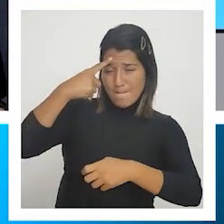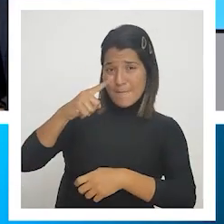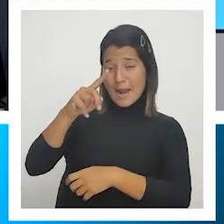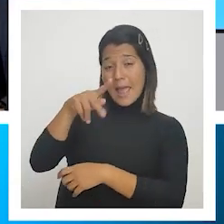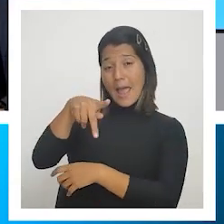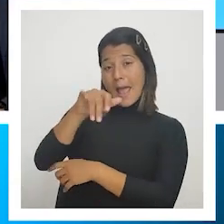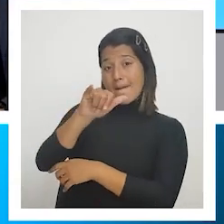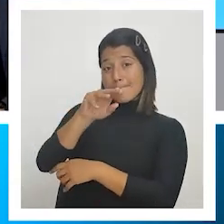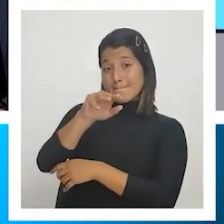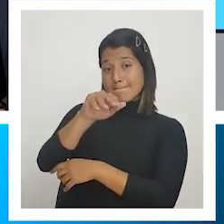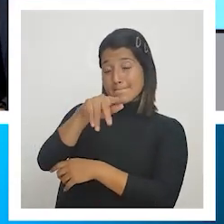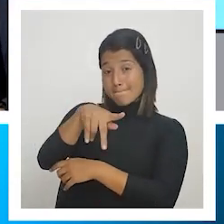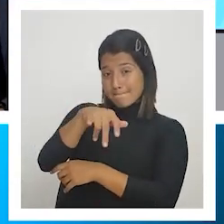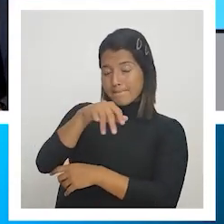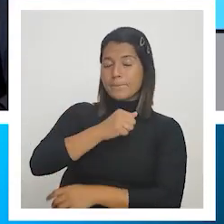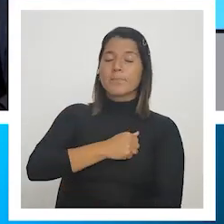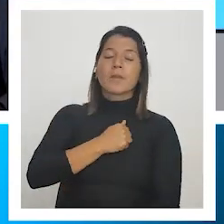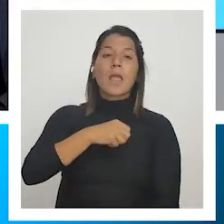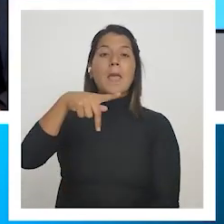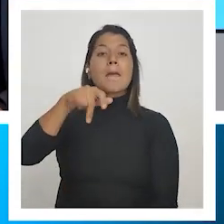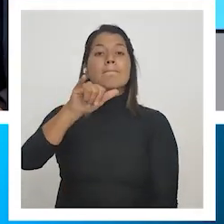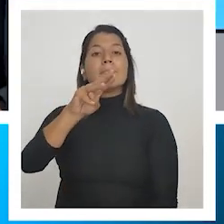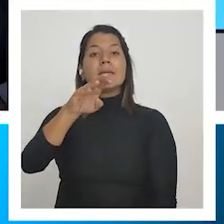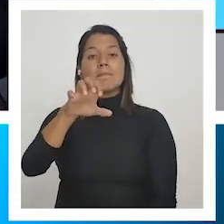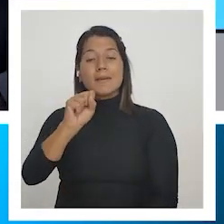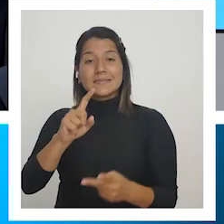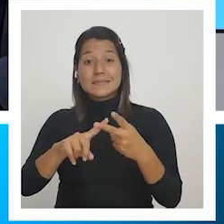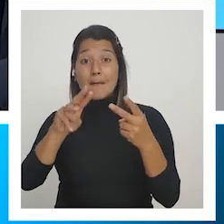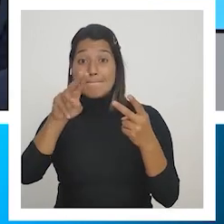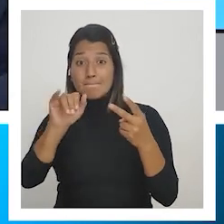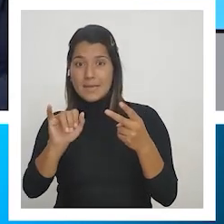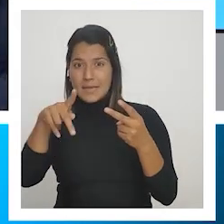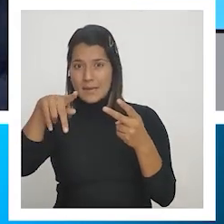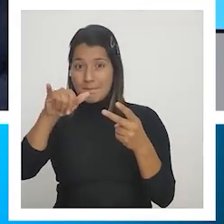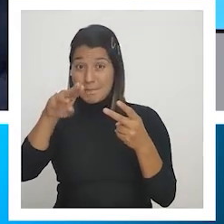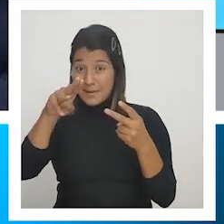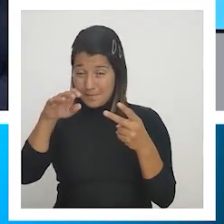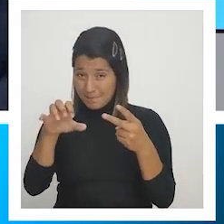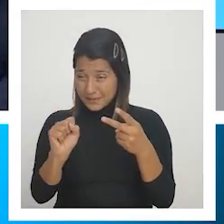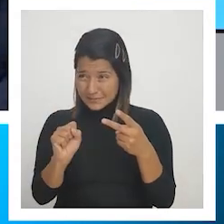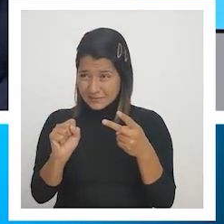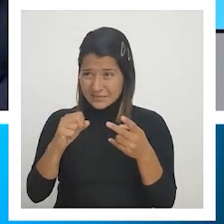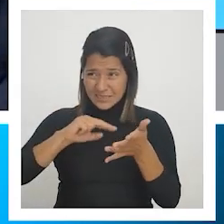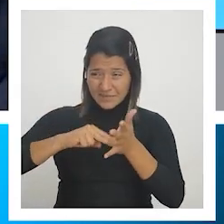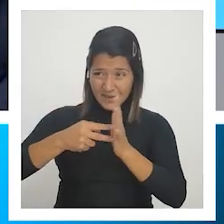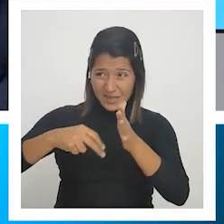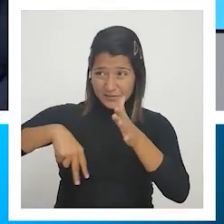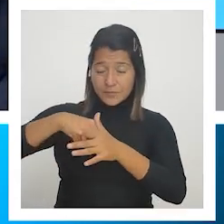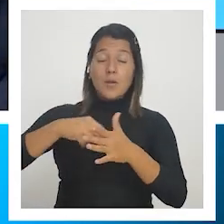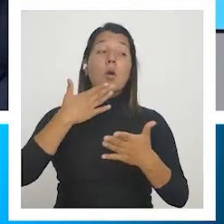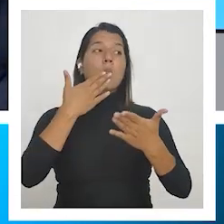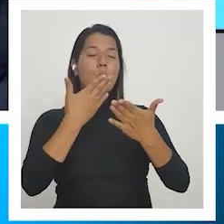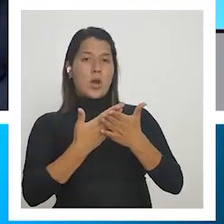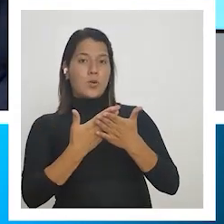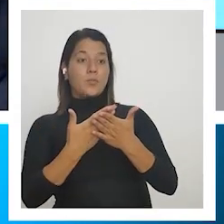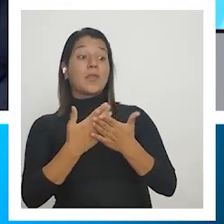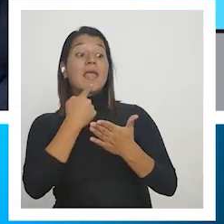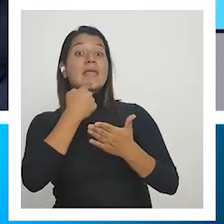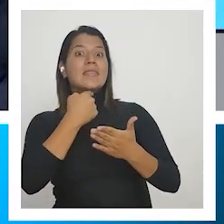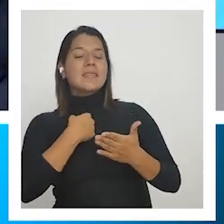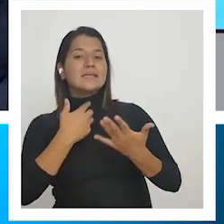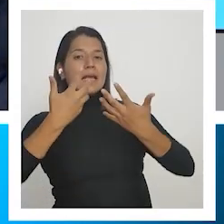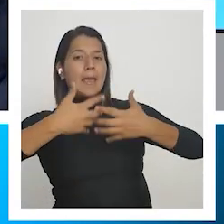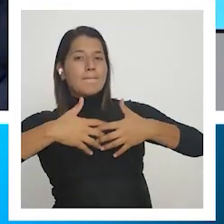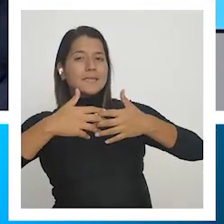nos están diciendo las empresas es que hay algunos elementos que son claves para ellos para poder mejorar su